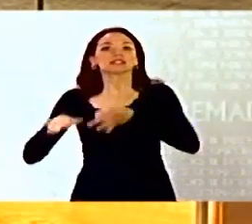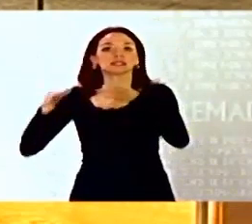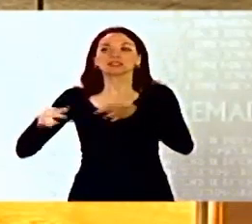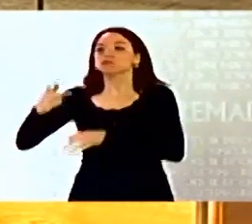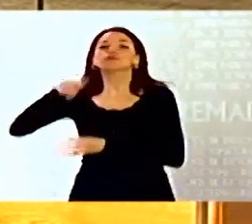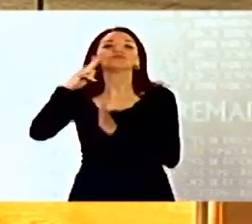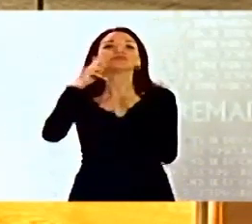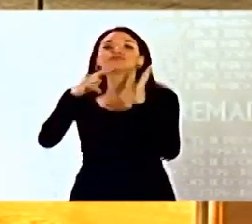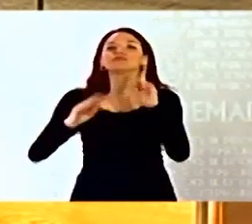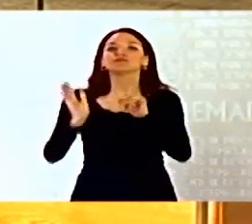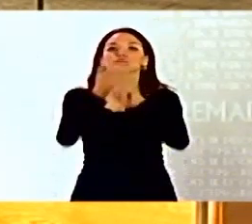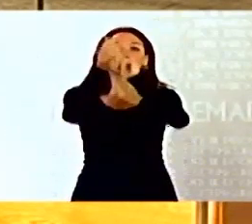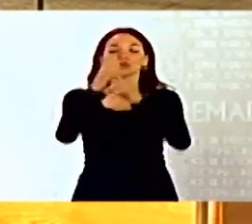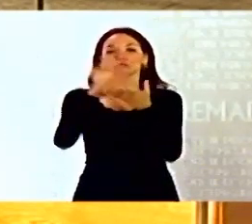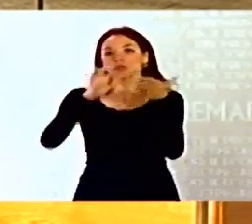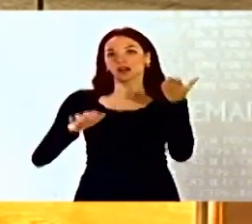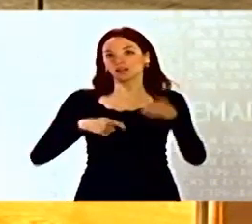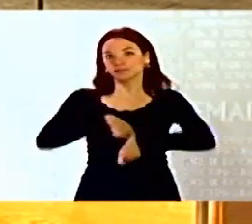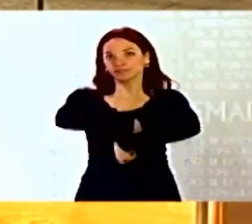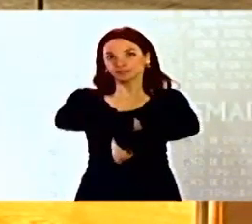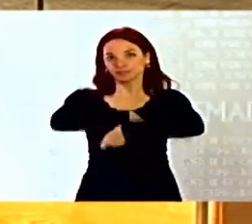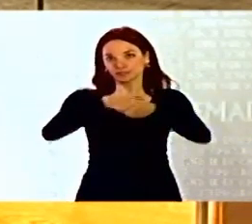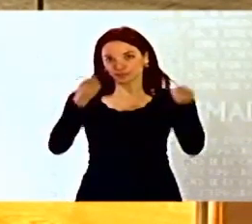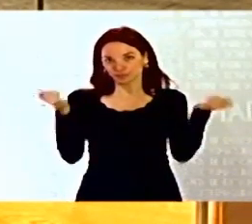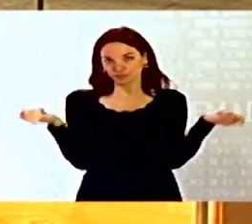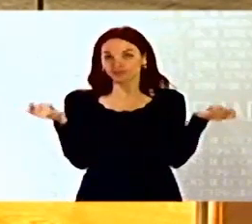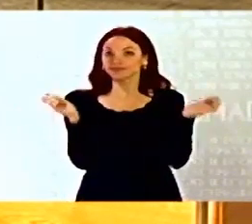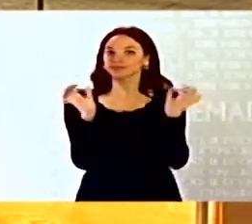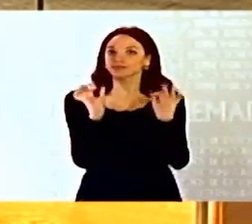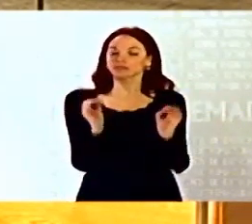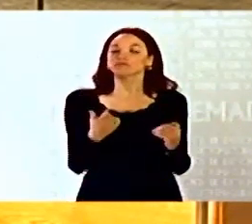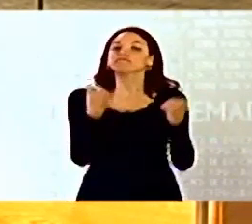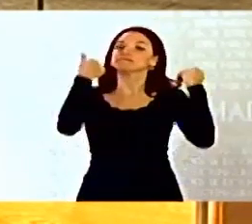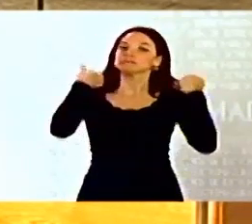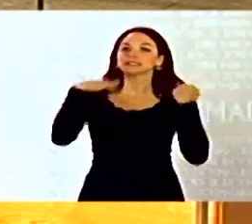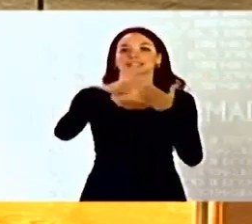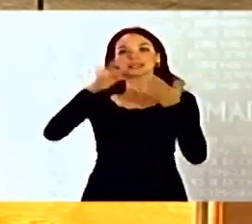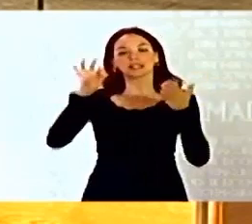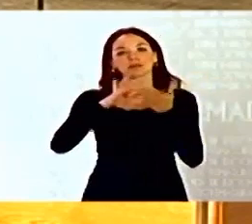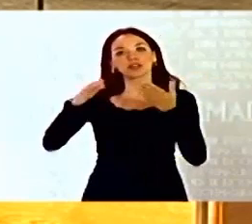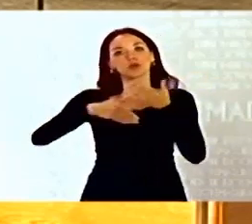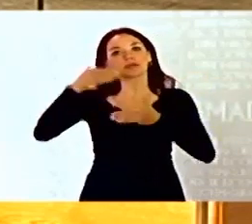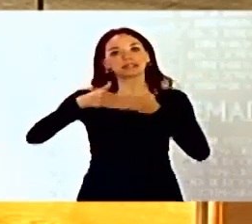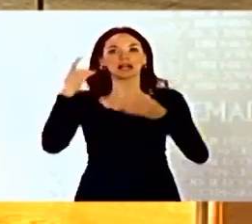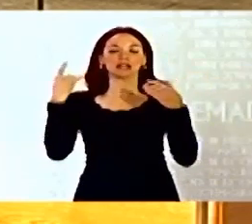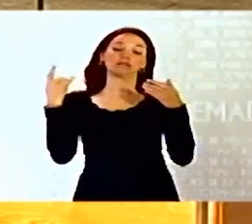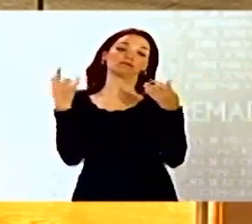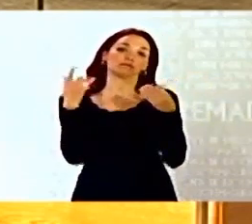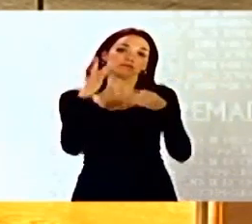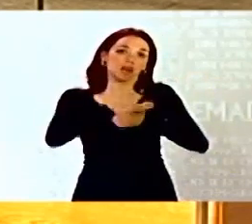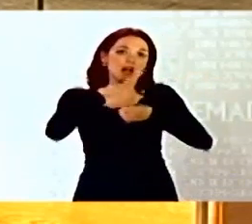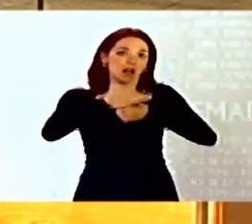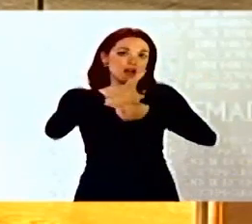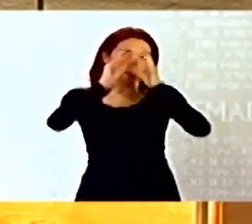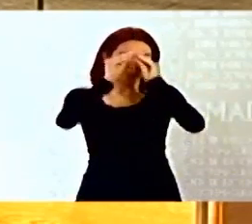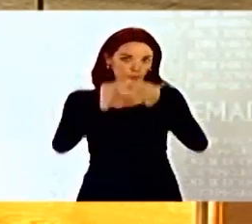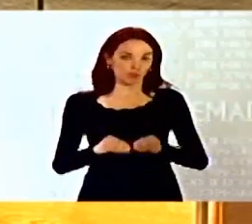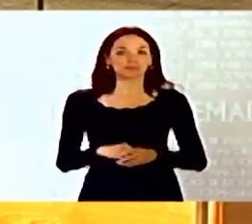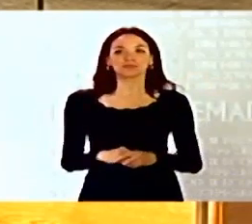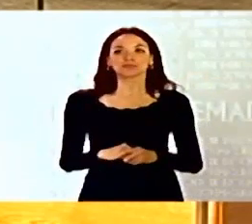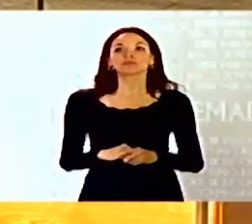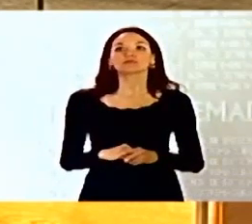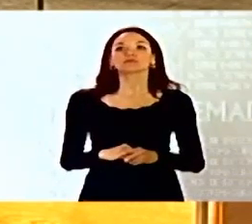encontrarán en la reseña que el Servicio de Prensa y Publicidad nos hace cada martes. En